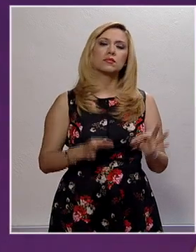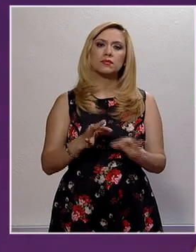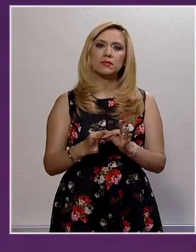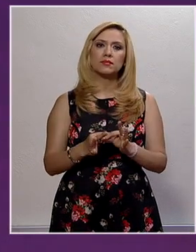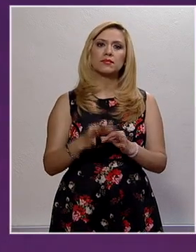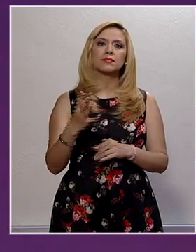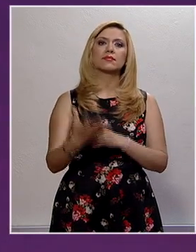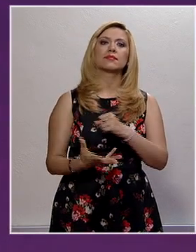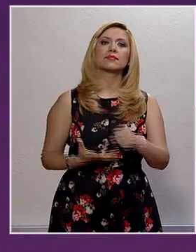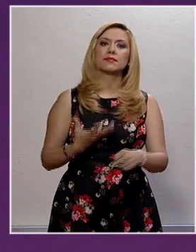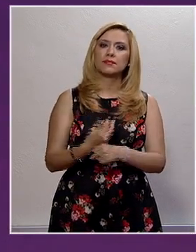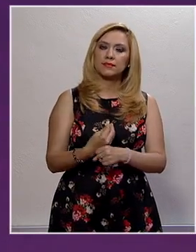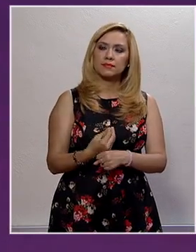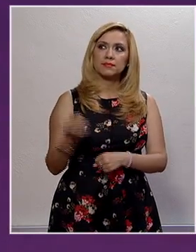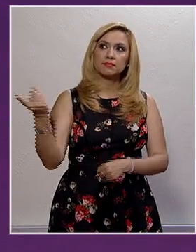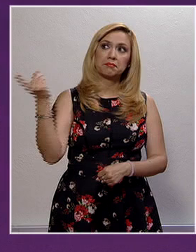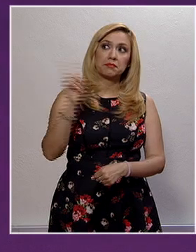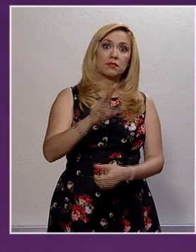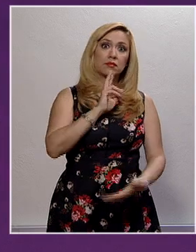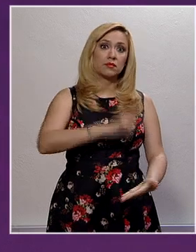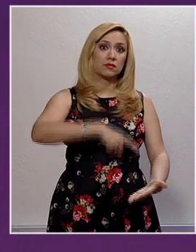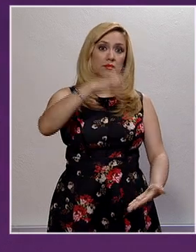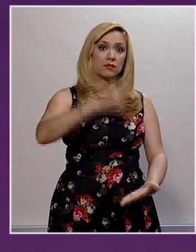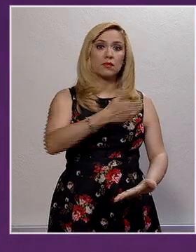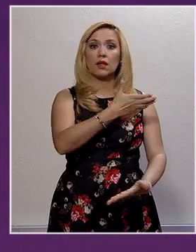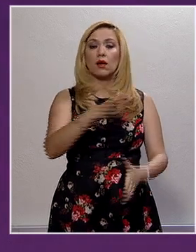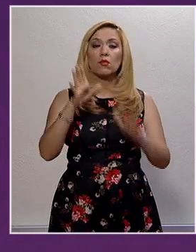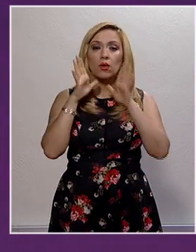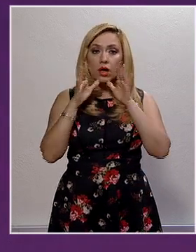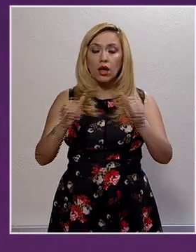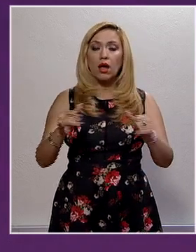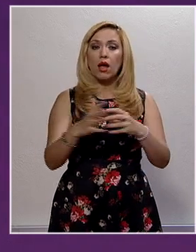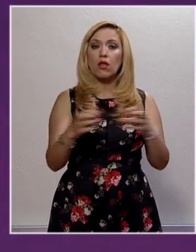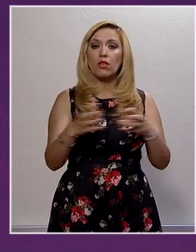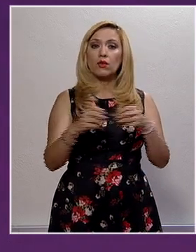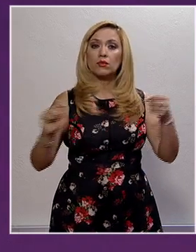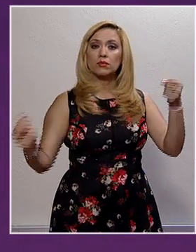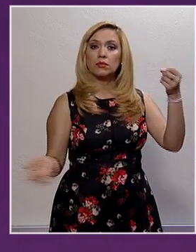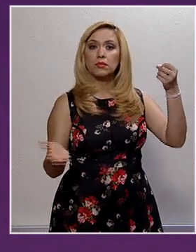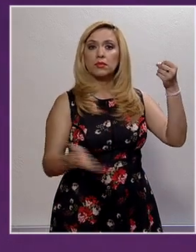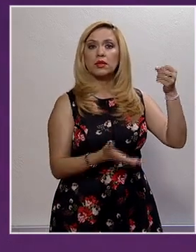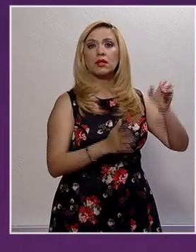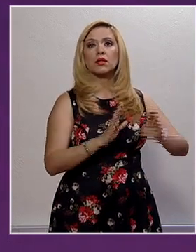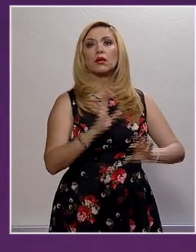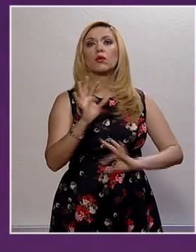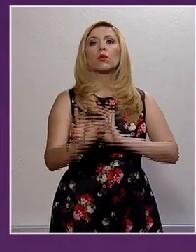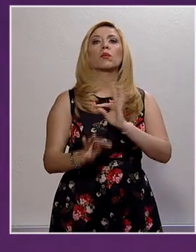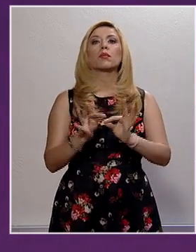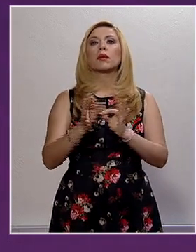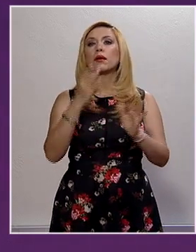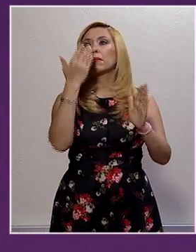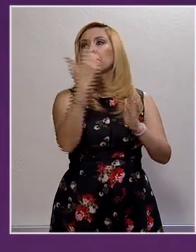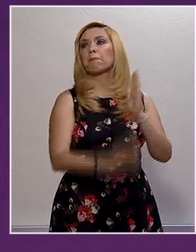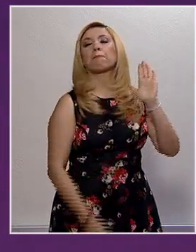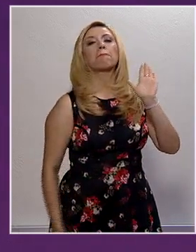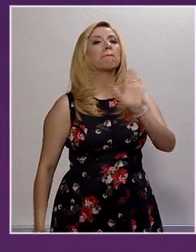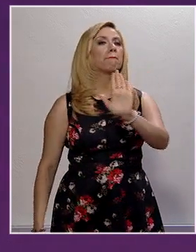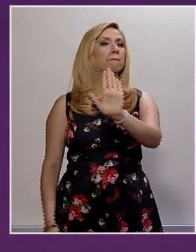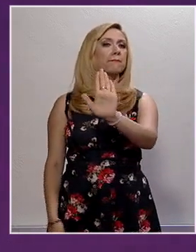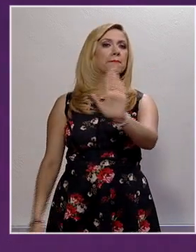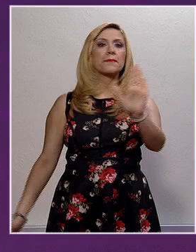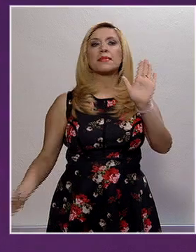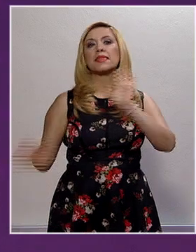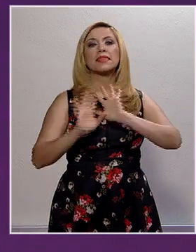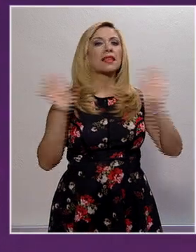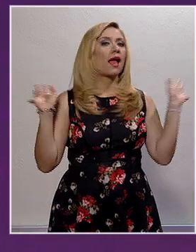las reparaciones ordenadas en la sentencia de Campo Algodonero no se quede en un cumplimiento formal. Como que, bueno, como dices,